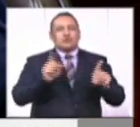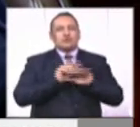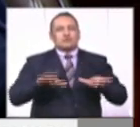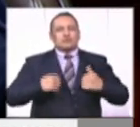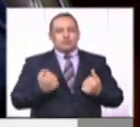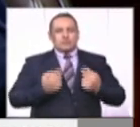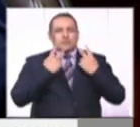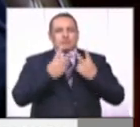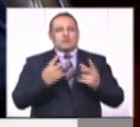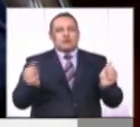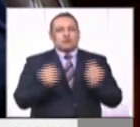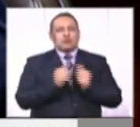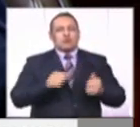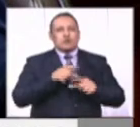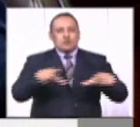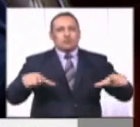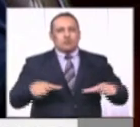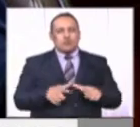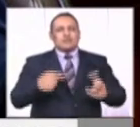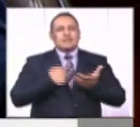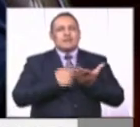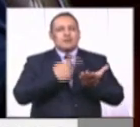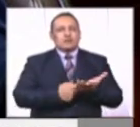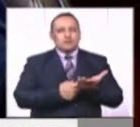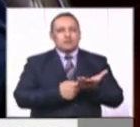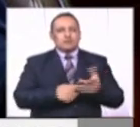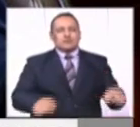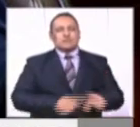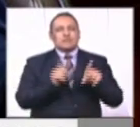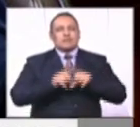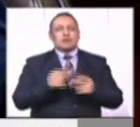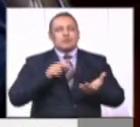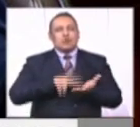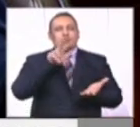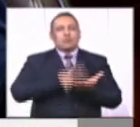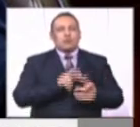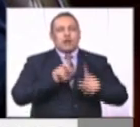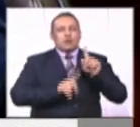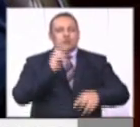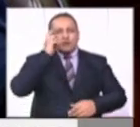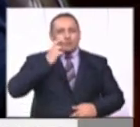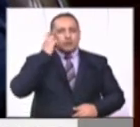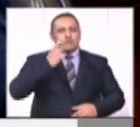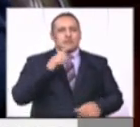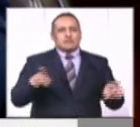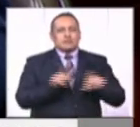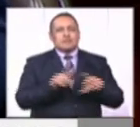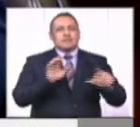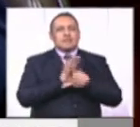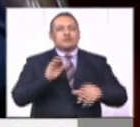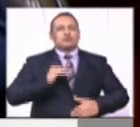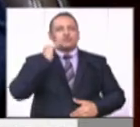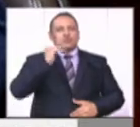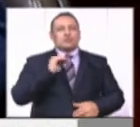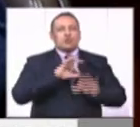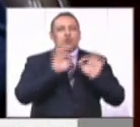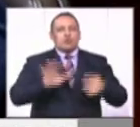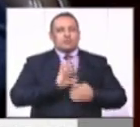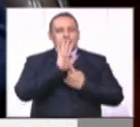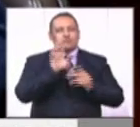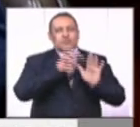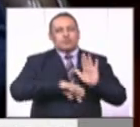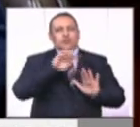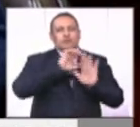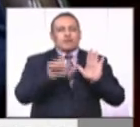apreciar que en dichos espacios se debatió y o aprobó alguna política pública decreto supremo o presentación de un